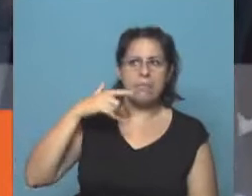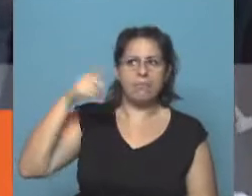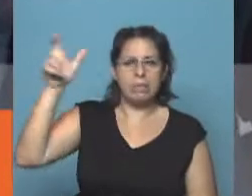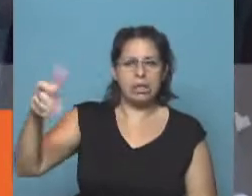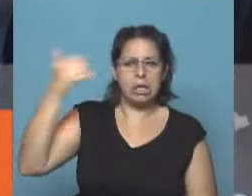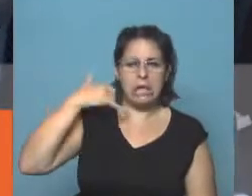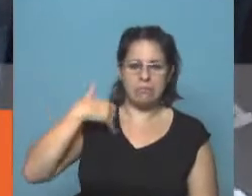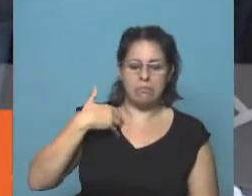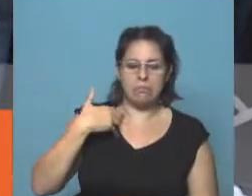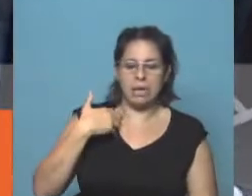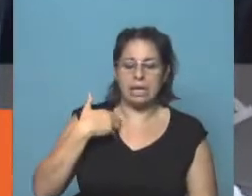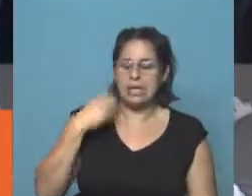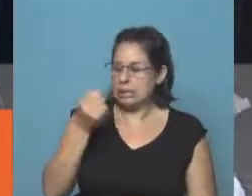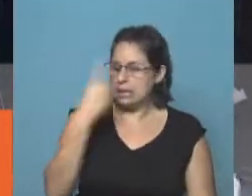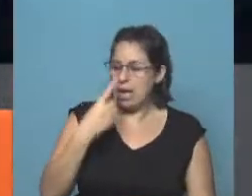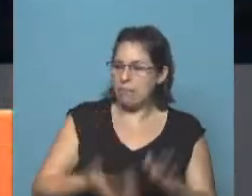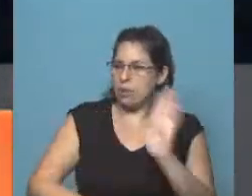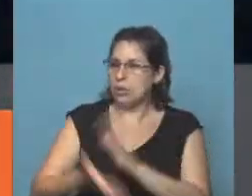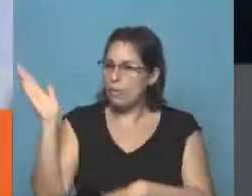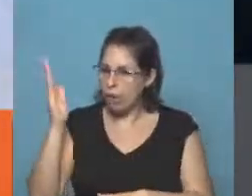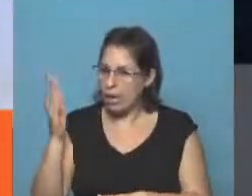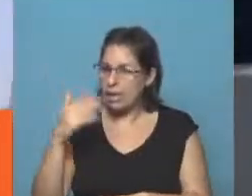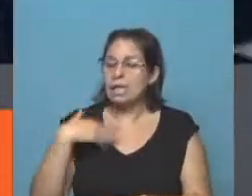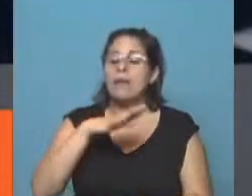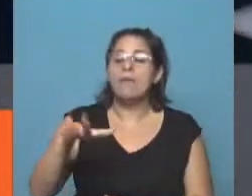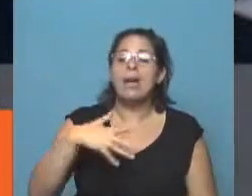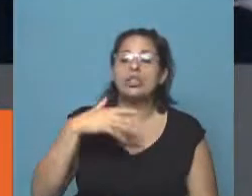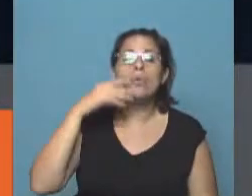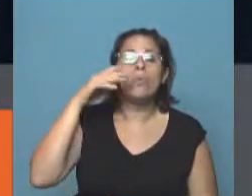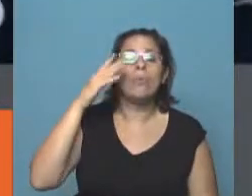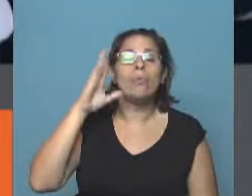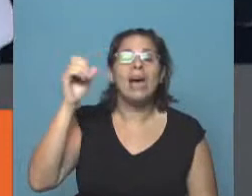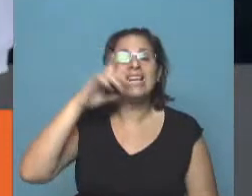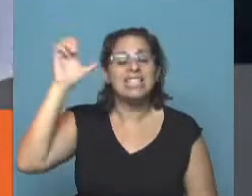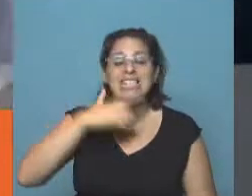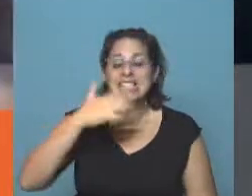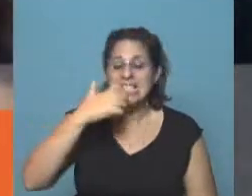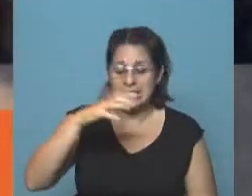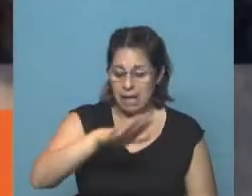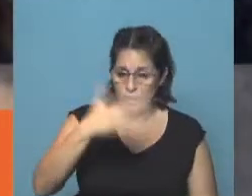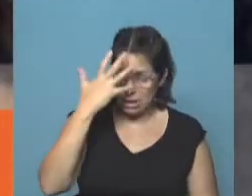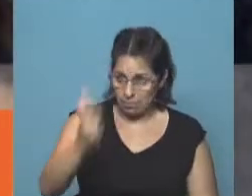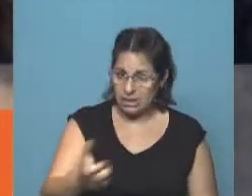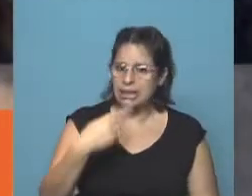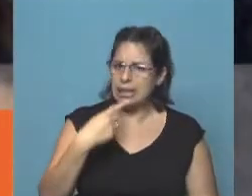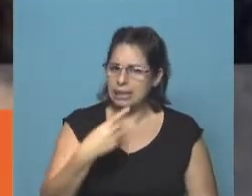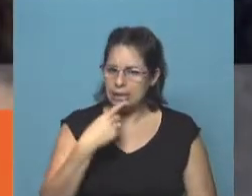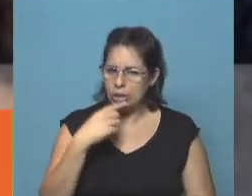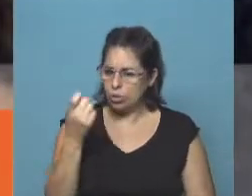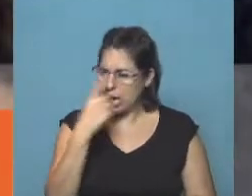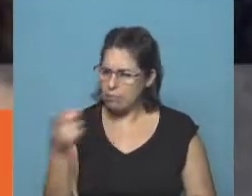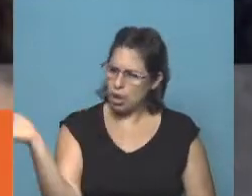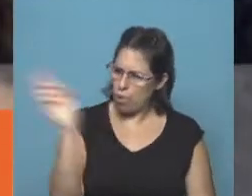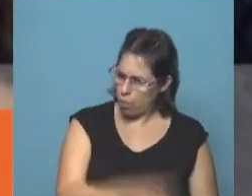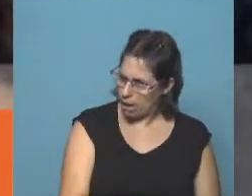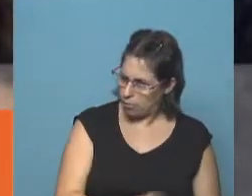salió raudamente de su casa del barrio Sarmiento de Villa Ballester, en el partido de San Martín, donde dijo que pronto